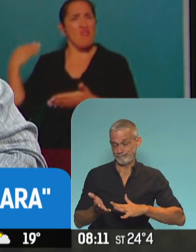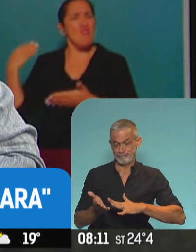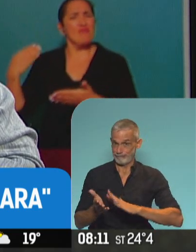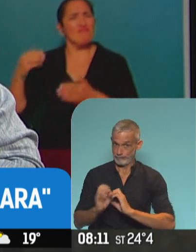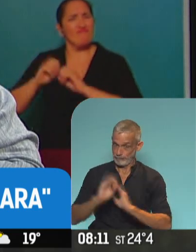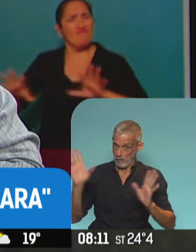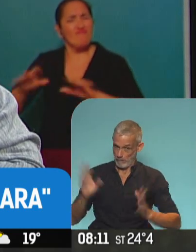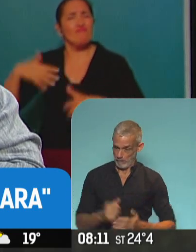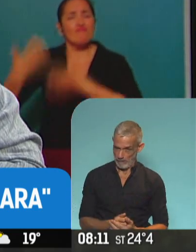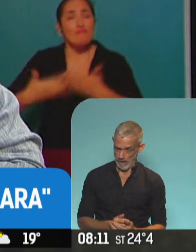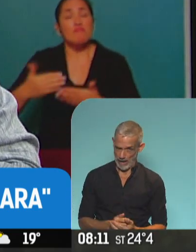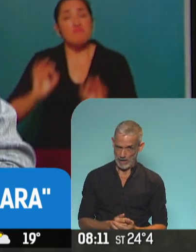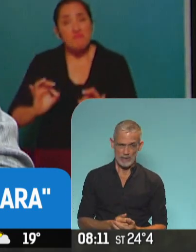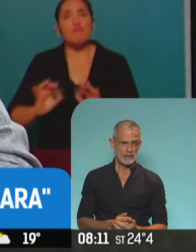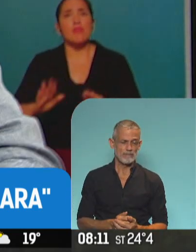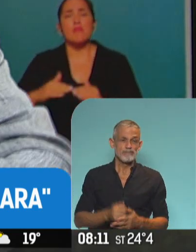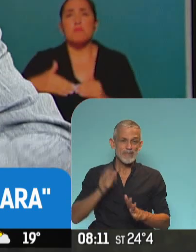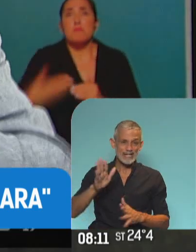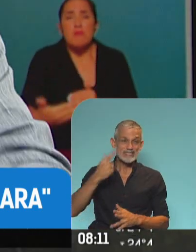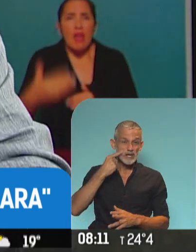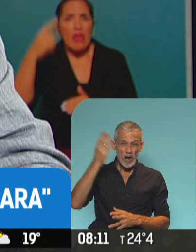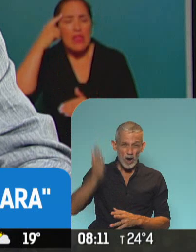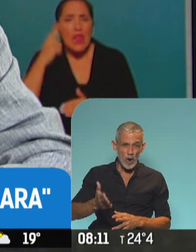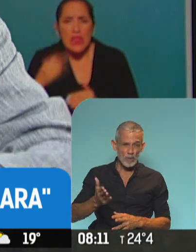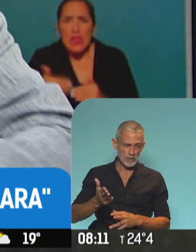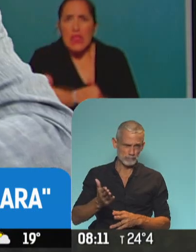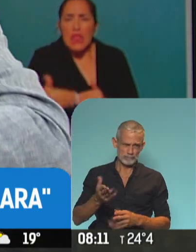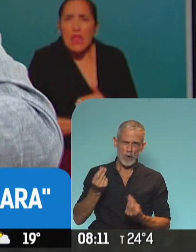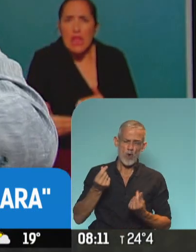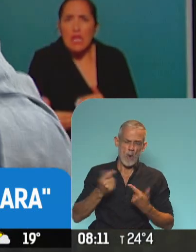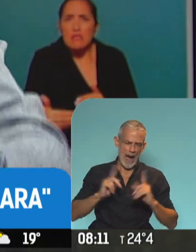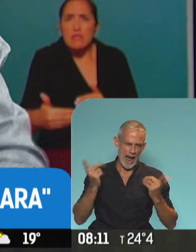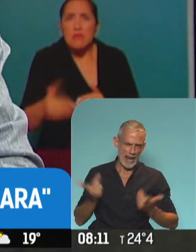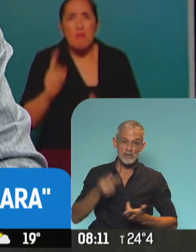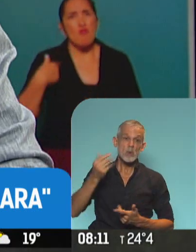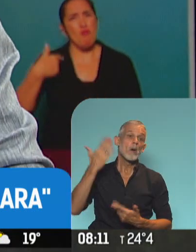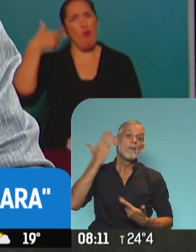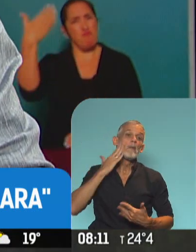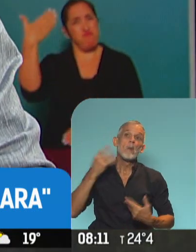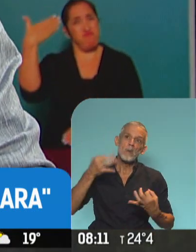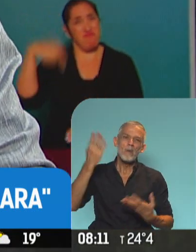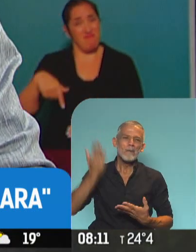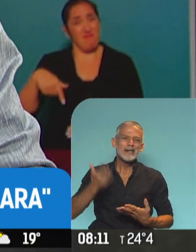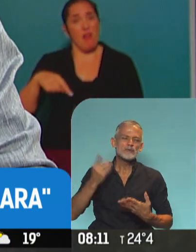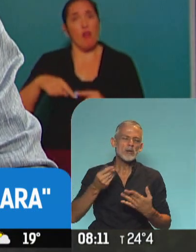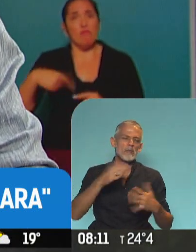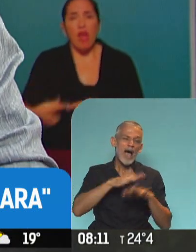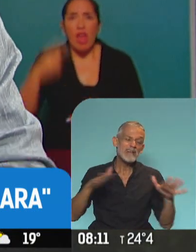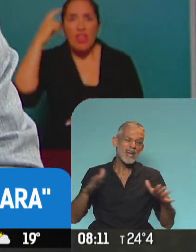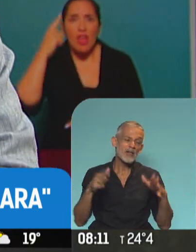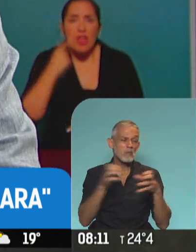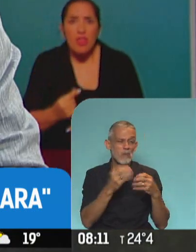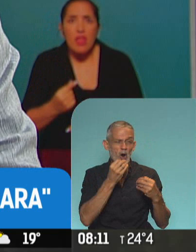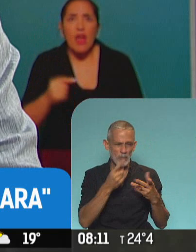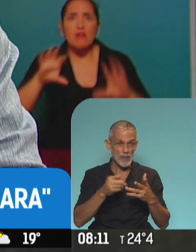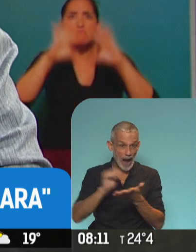Estamos todos fritos. O sea, ese señor no tiene legitimidad. A lo mejor es una buena persona para ir a comer un asado, pero a